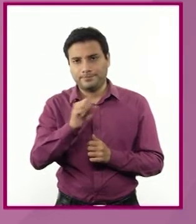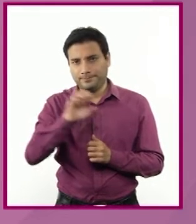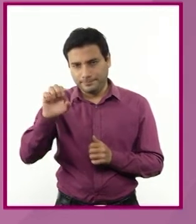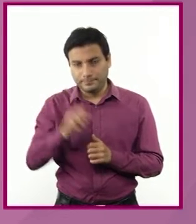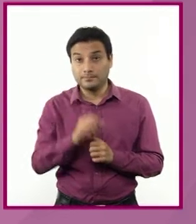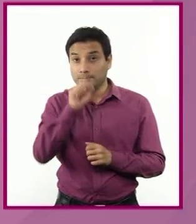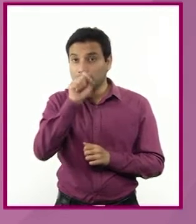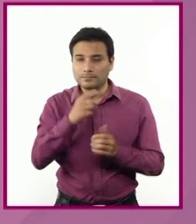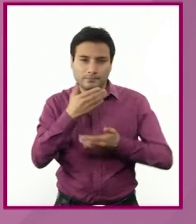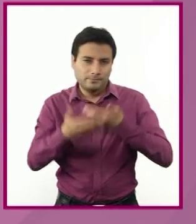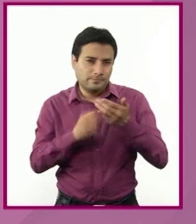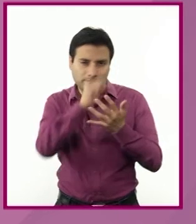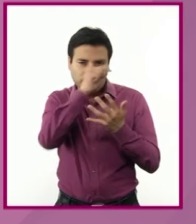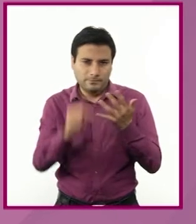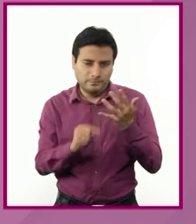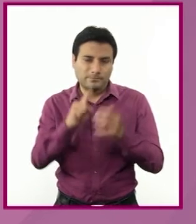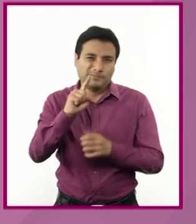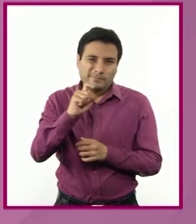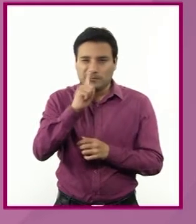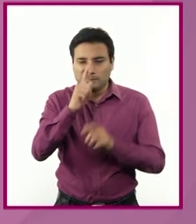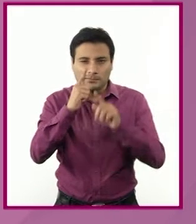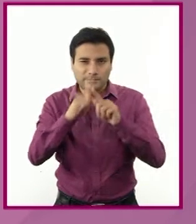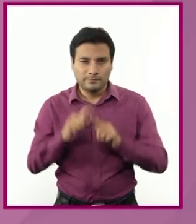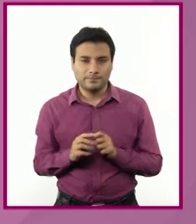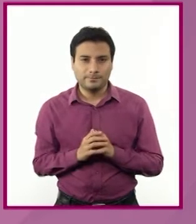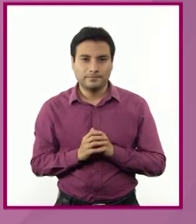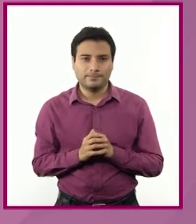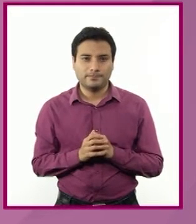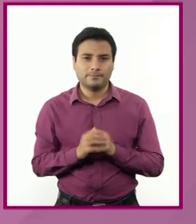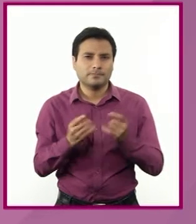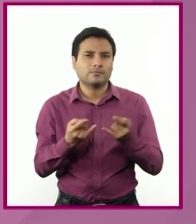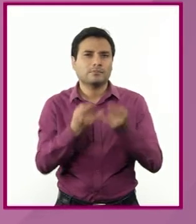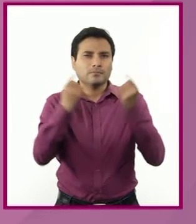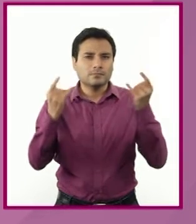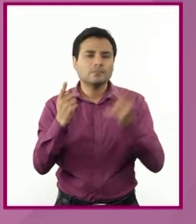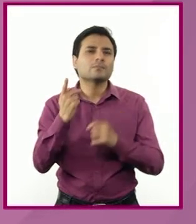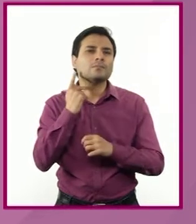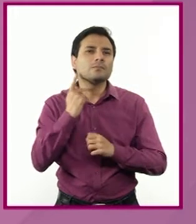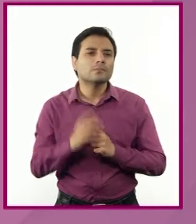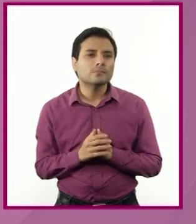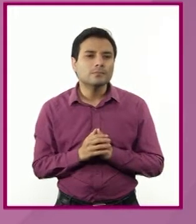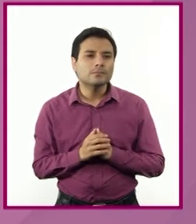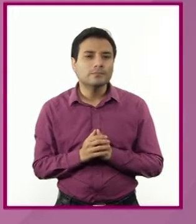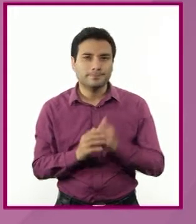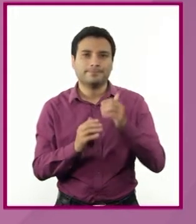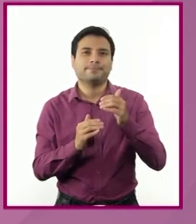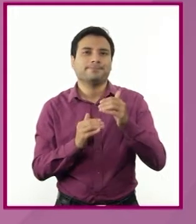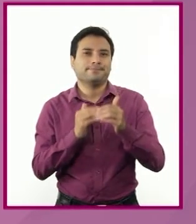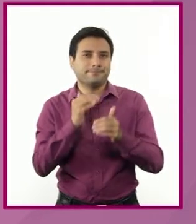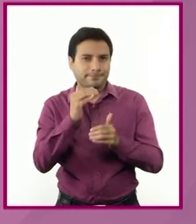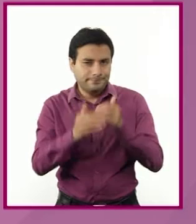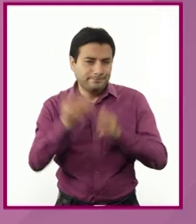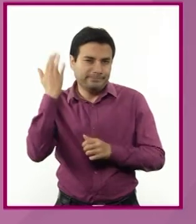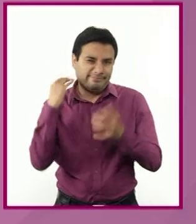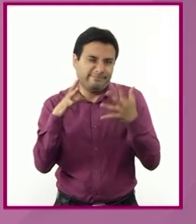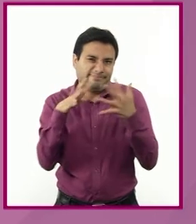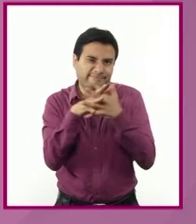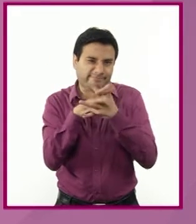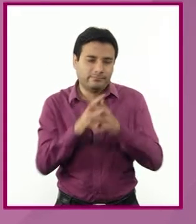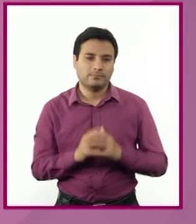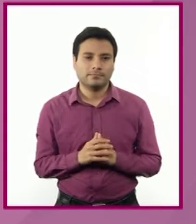servicios básicos. Históricos y políticos. Procesos de ocupación del